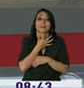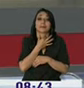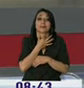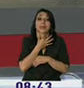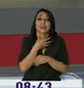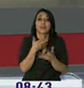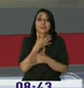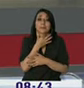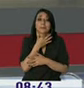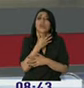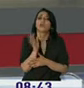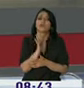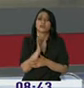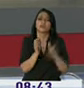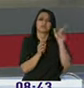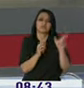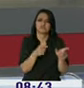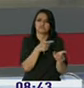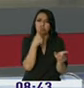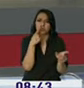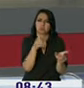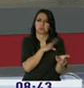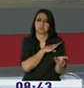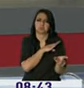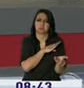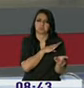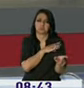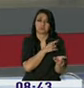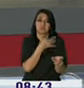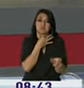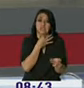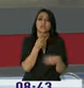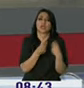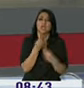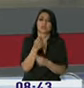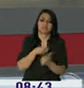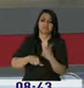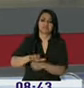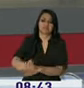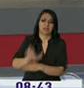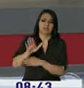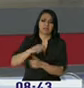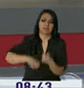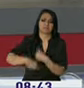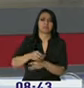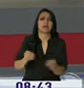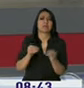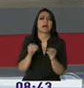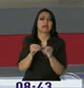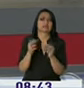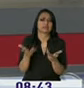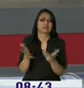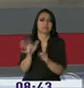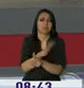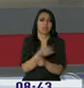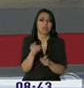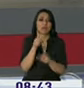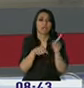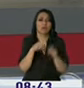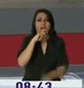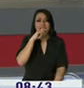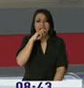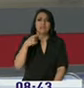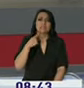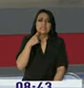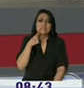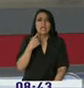cromañones, seres involucionados, seres que con el miedo lo que intentan es crear violencia a su alrededor, seres celosos que no vale la pena ni siquiera